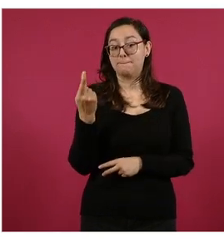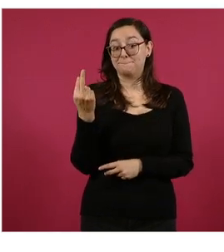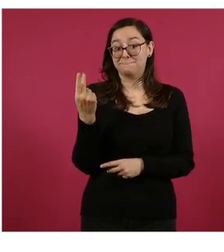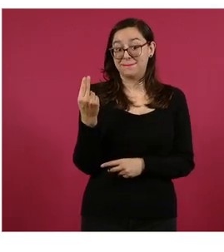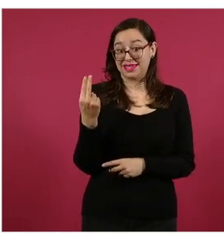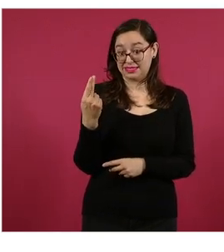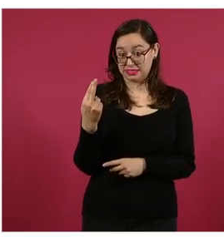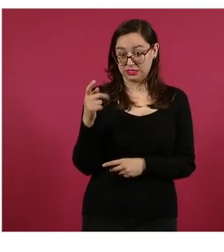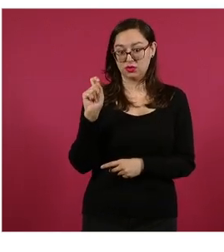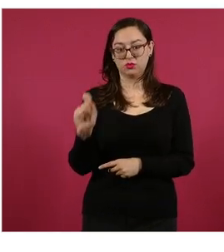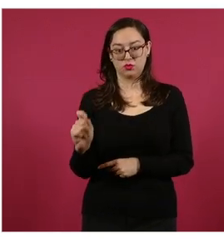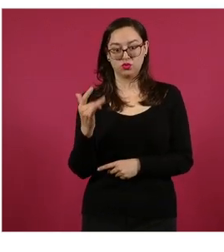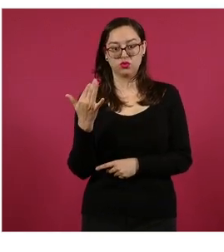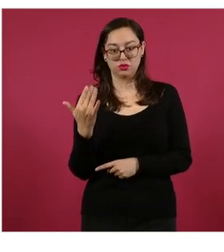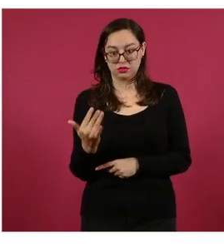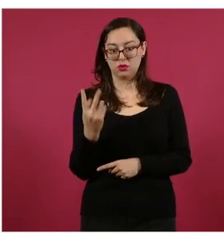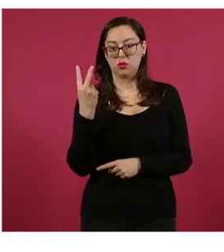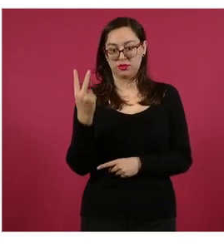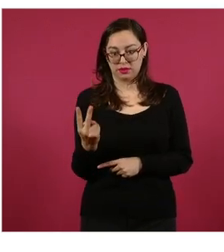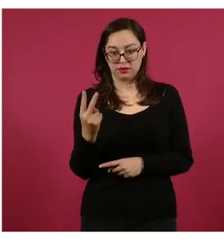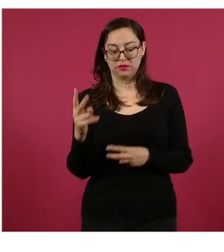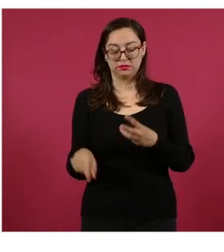$25.52 y en el caso del diésel,